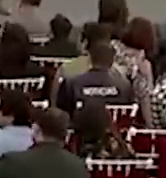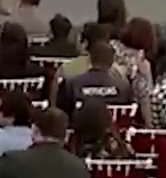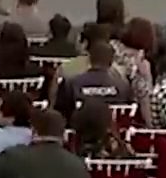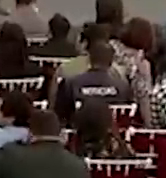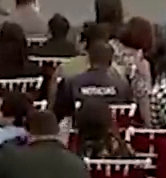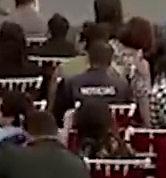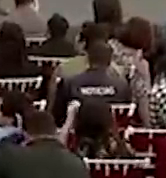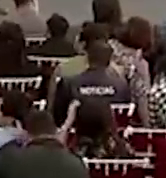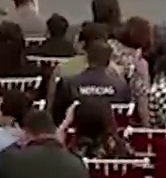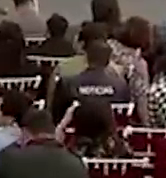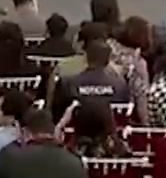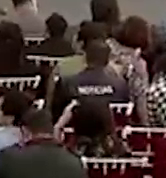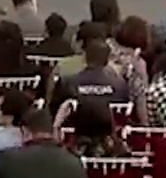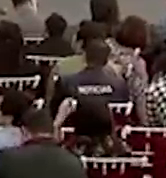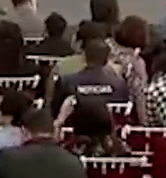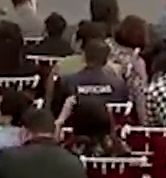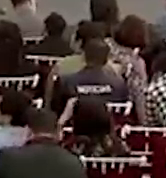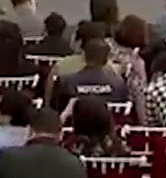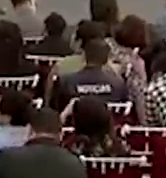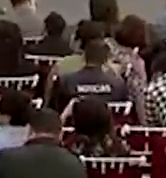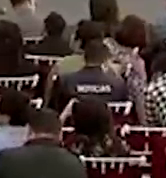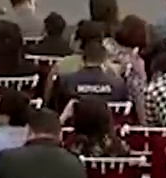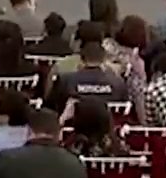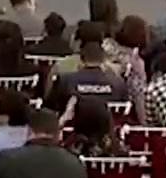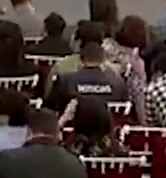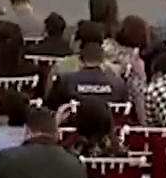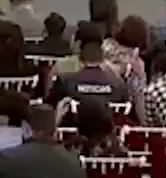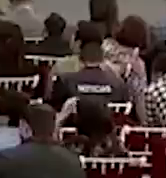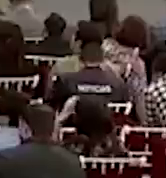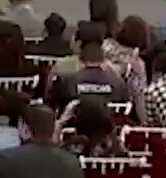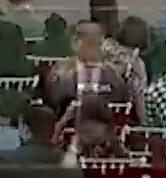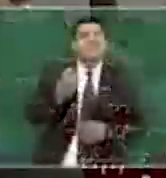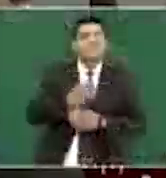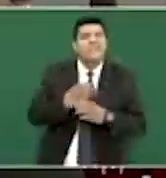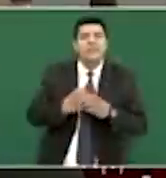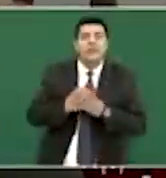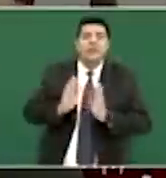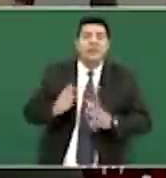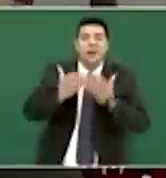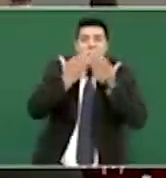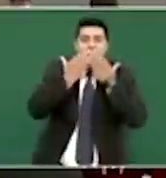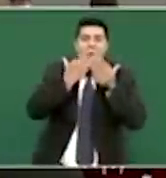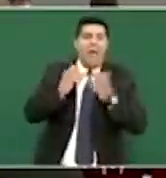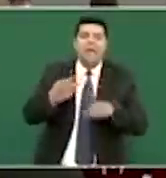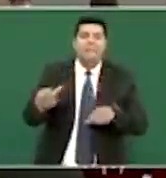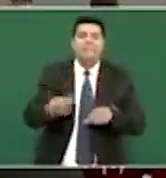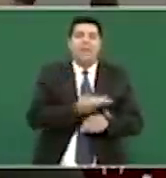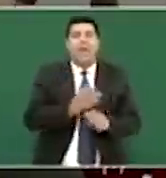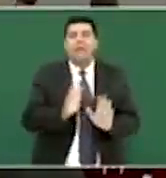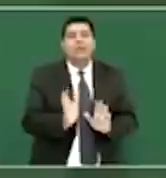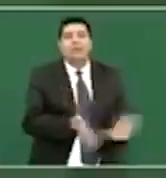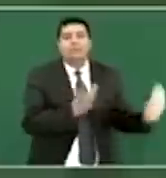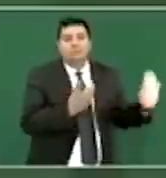Entonces, eso ya no existe, ¿sí? Ese es un avance. Y tengo